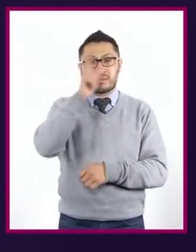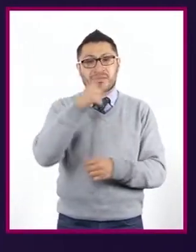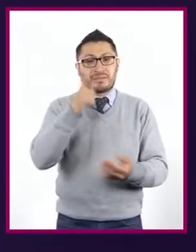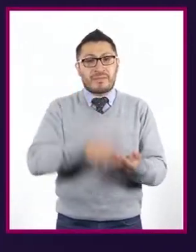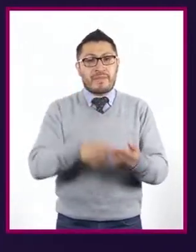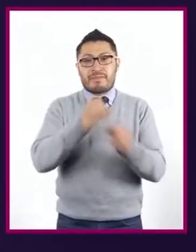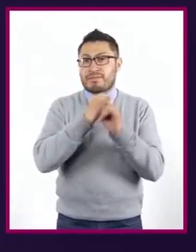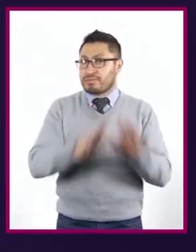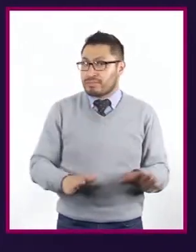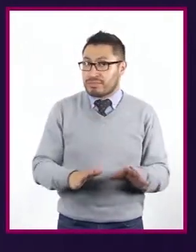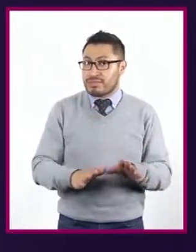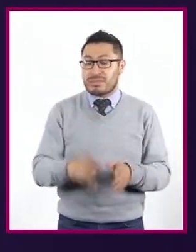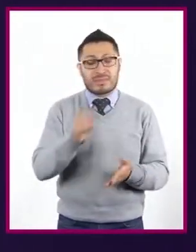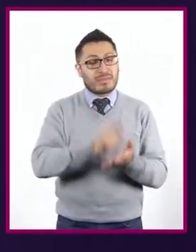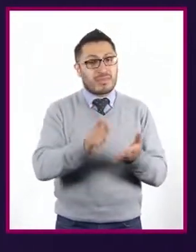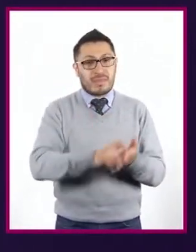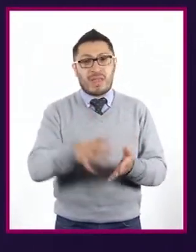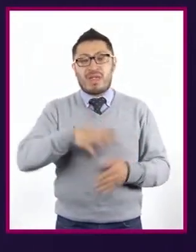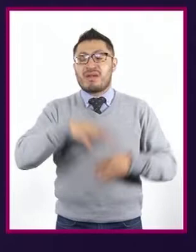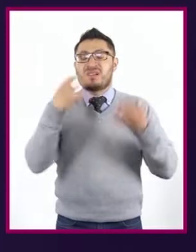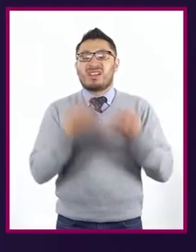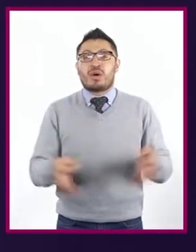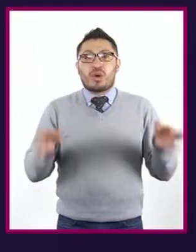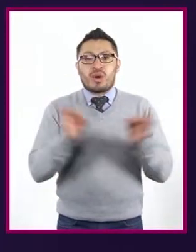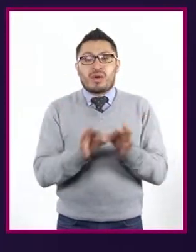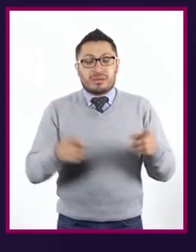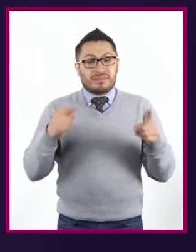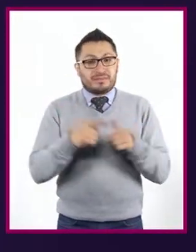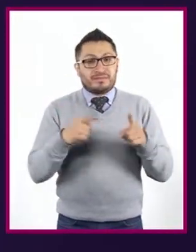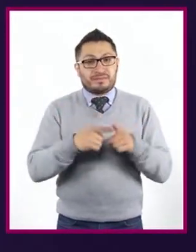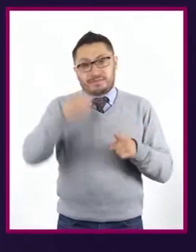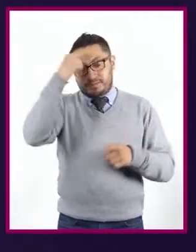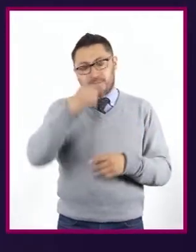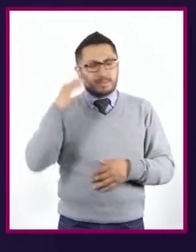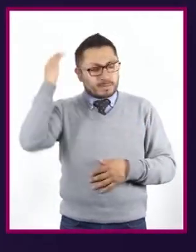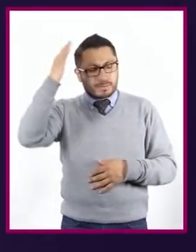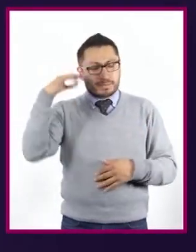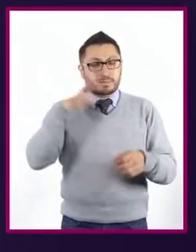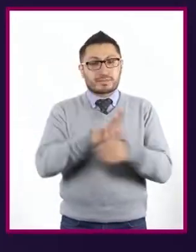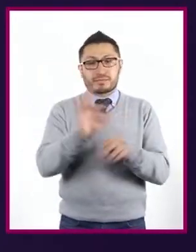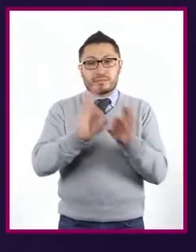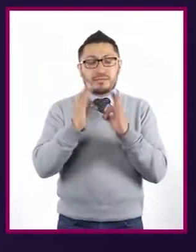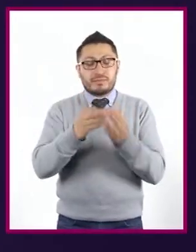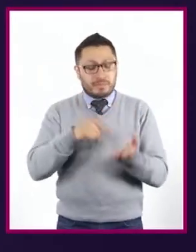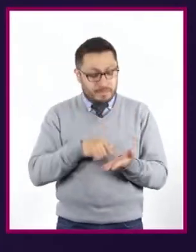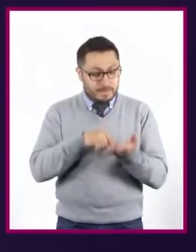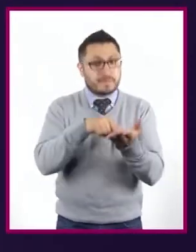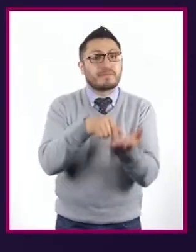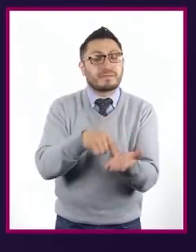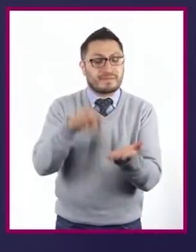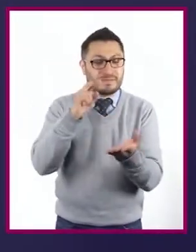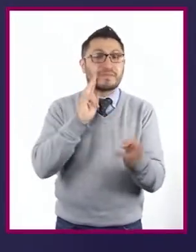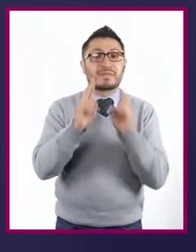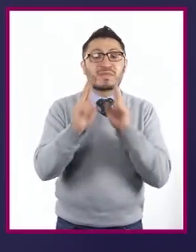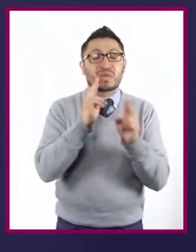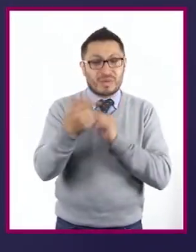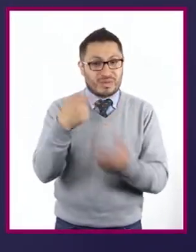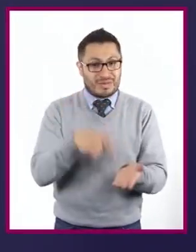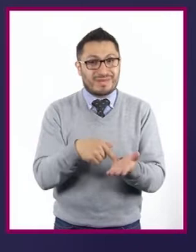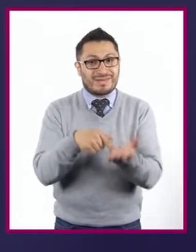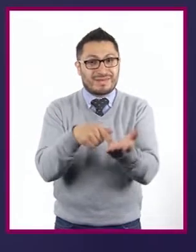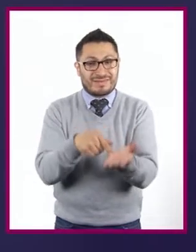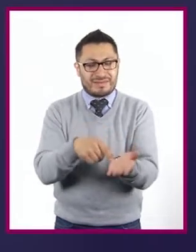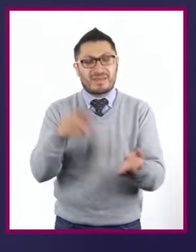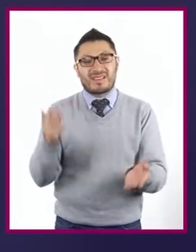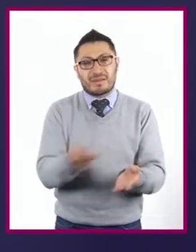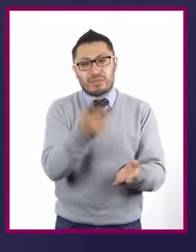informativas es una tarea fundamental para reflexionar sobre la forma en que se nos presentan las noticias. Te pregunto, ¿sabes